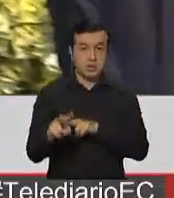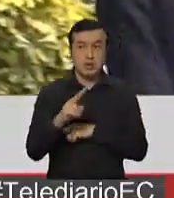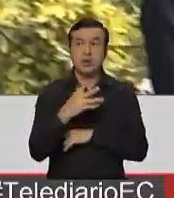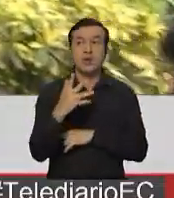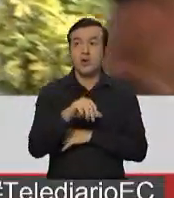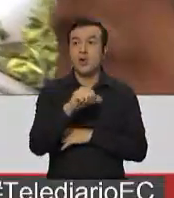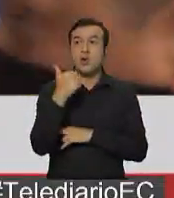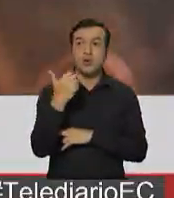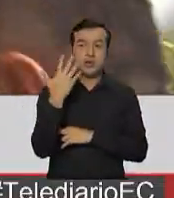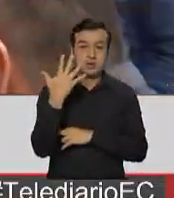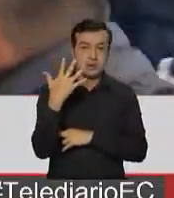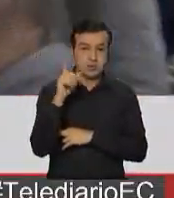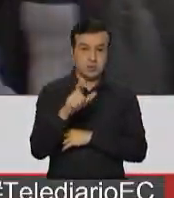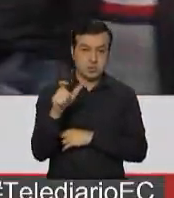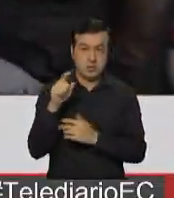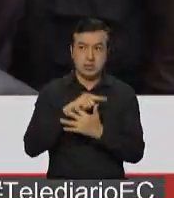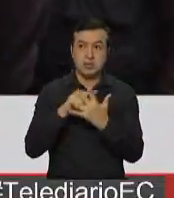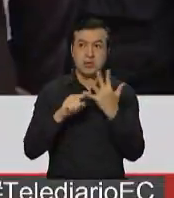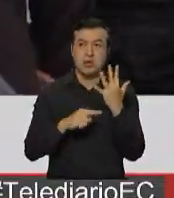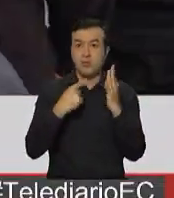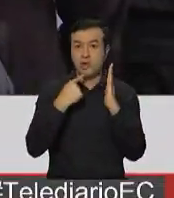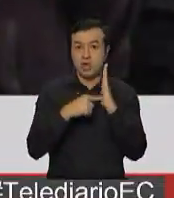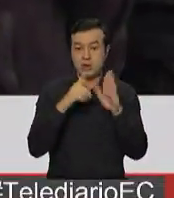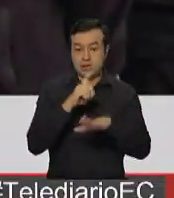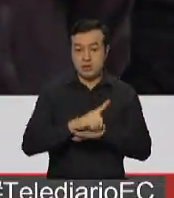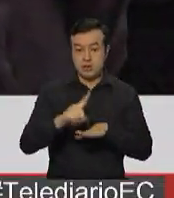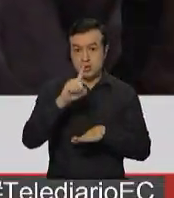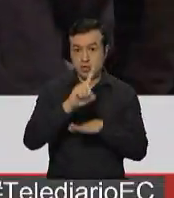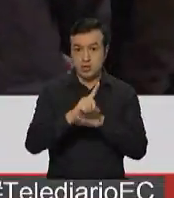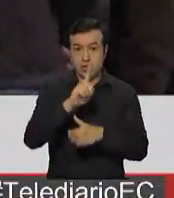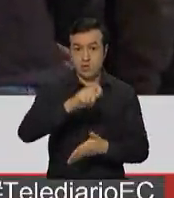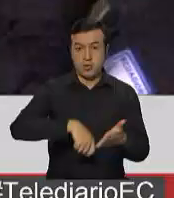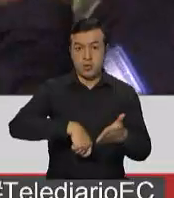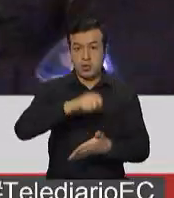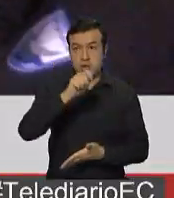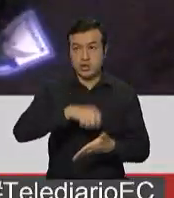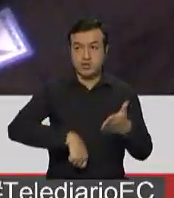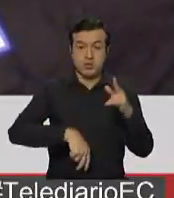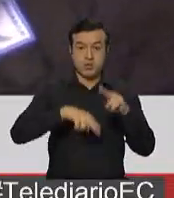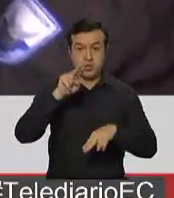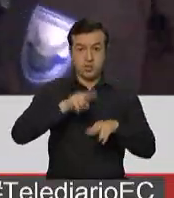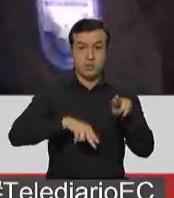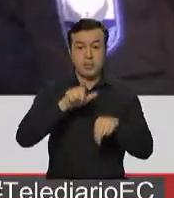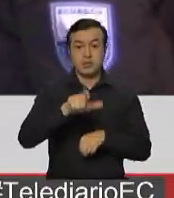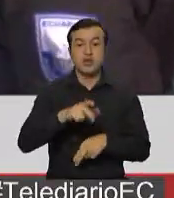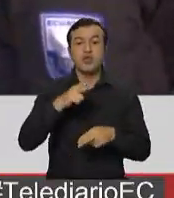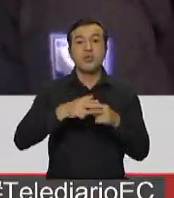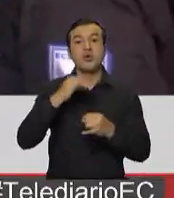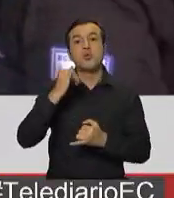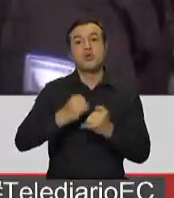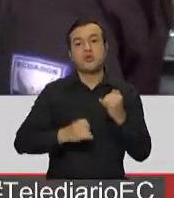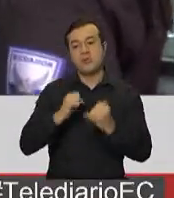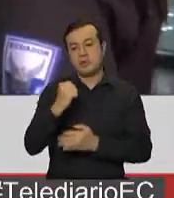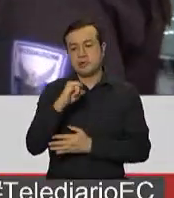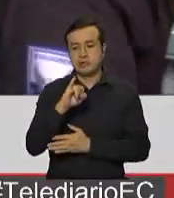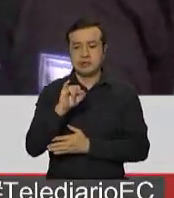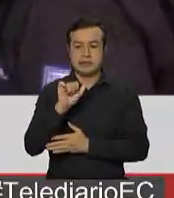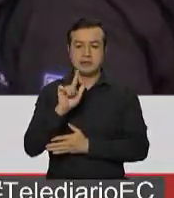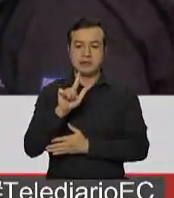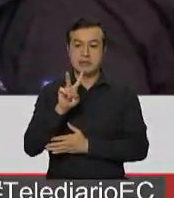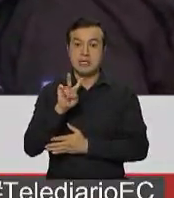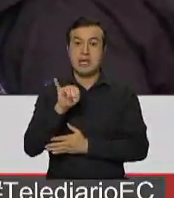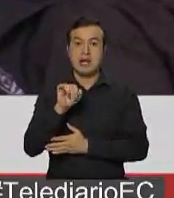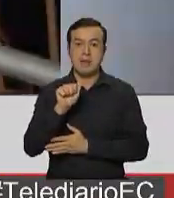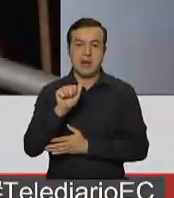a otras 5 personas, entre ellas al director del Servicio de Contratación de Obras, René Tamayo Silva, contra quien también se dictó